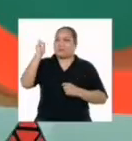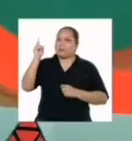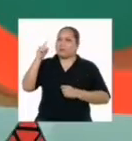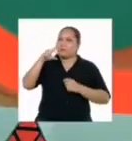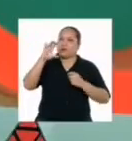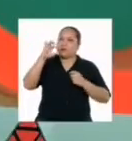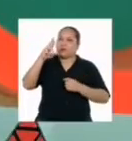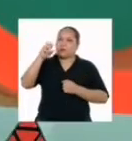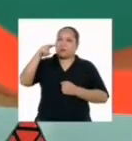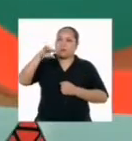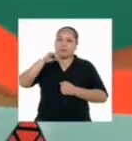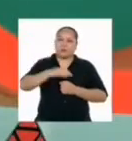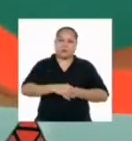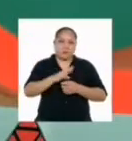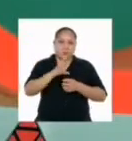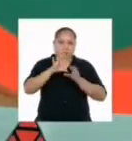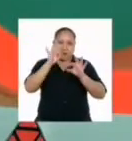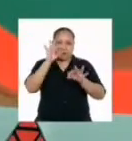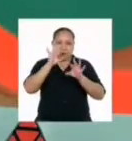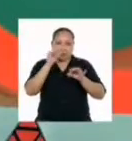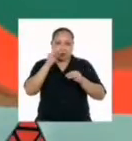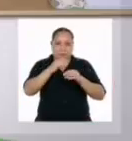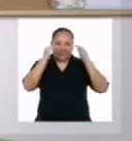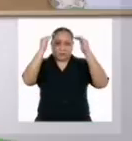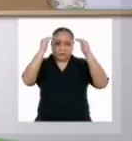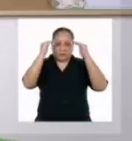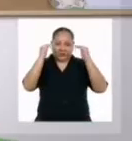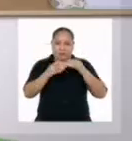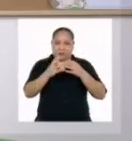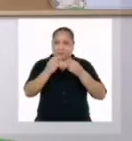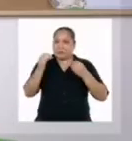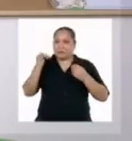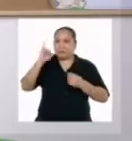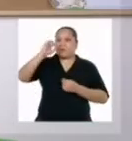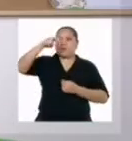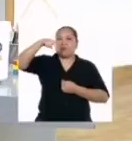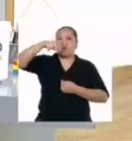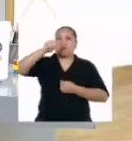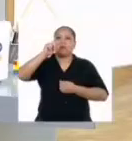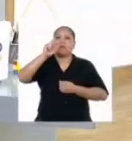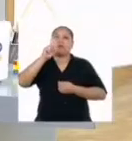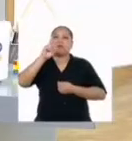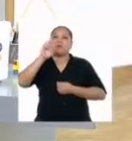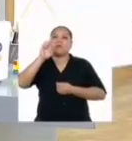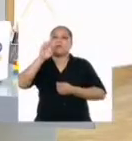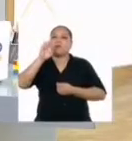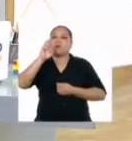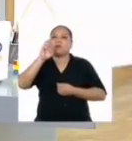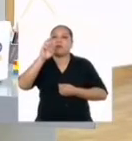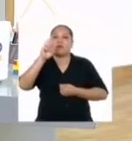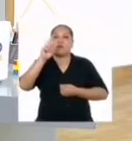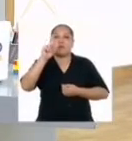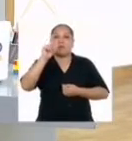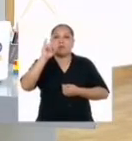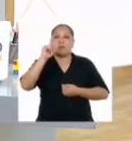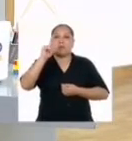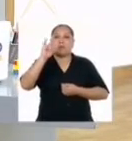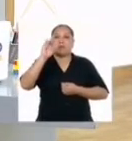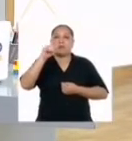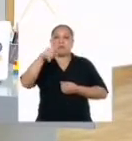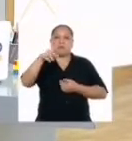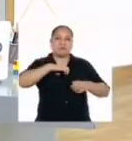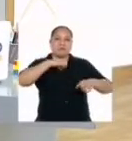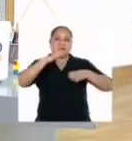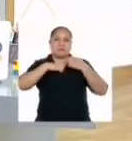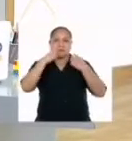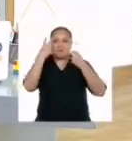crónicas se puede encontrar más de un intertítulo. Gracias, Rebot. Vaya que esta crónica me emociona, porque se